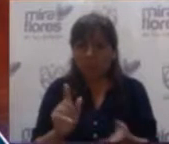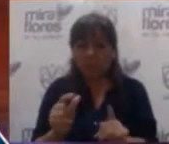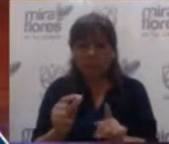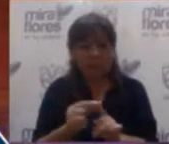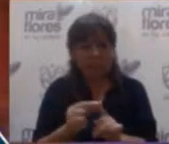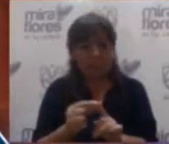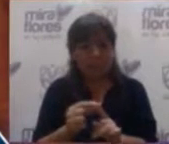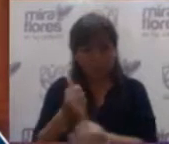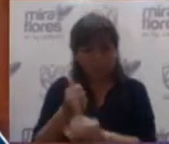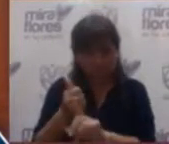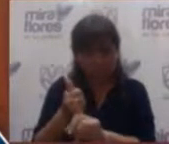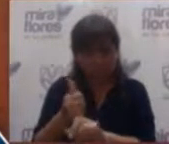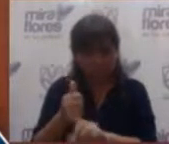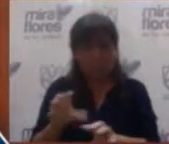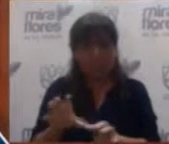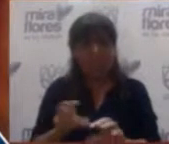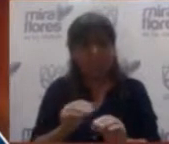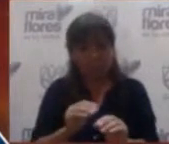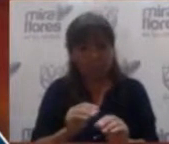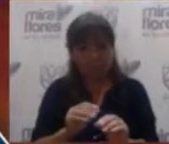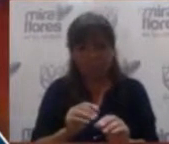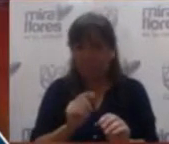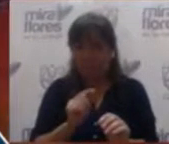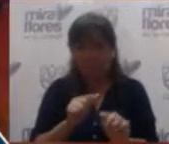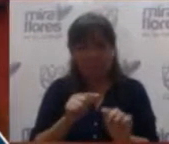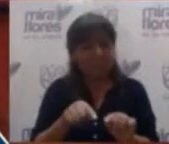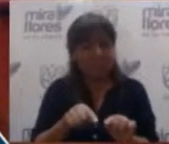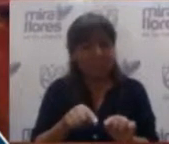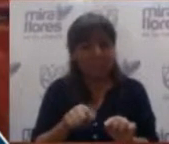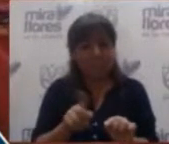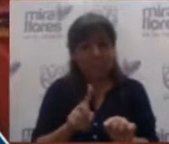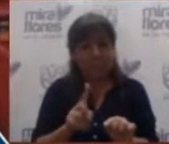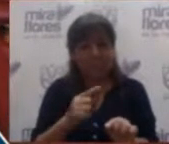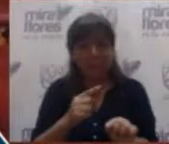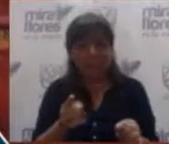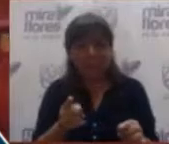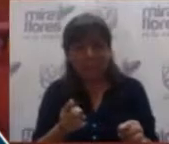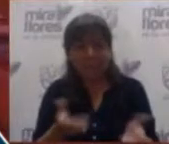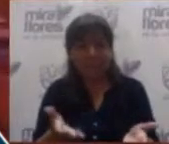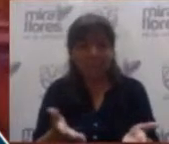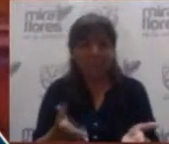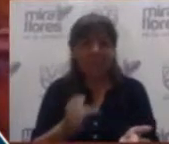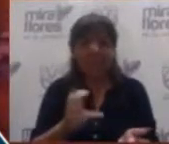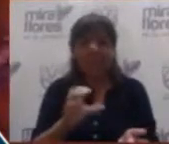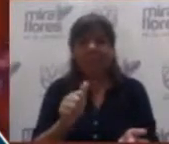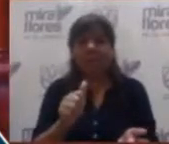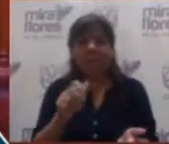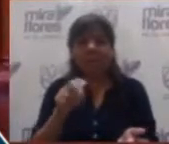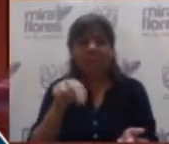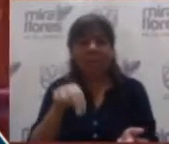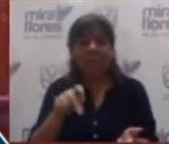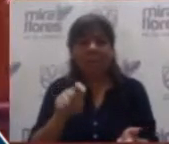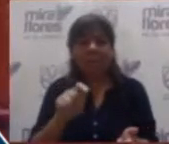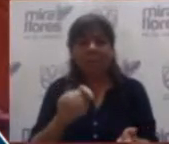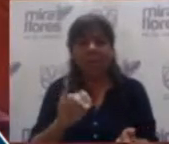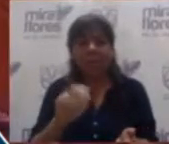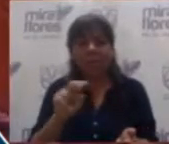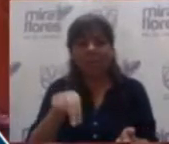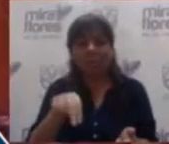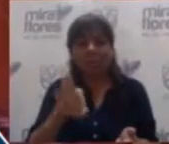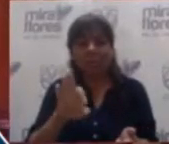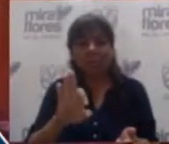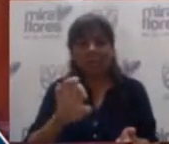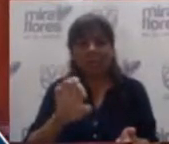ha reconocido que no hay, el tema de cantinflesco, y esto voy a pedir que por favor no conste en el acta, porque si no